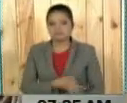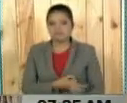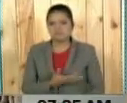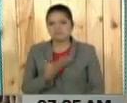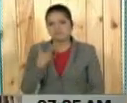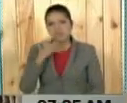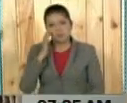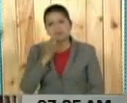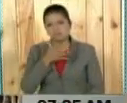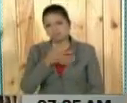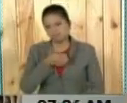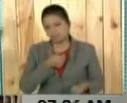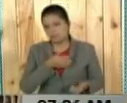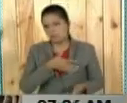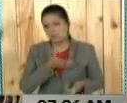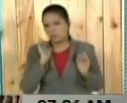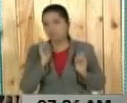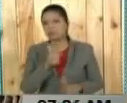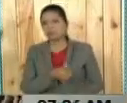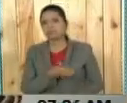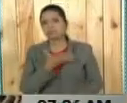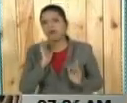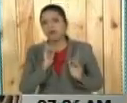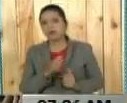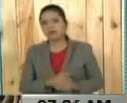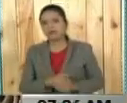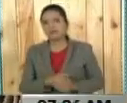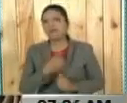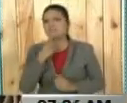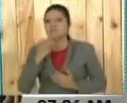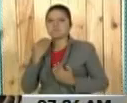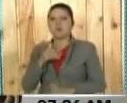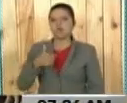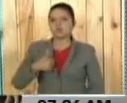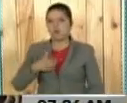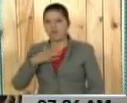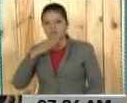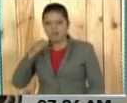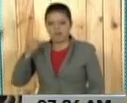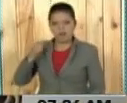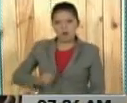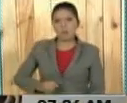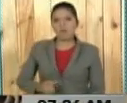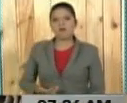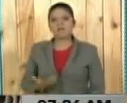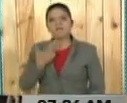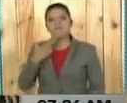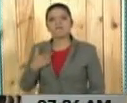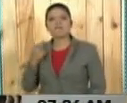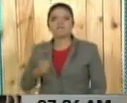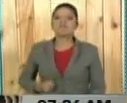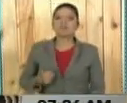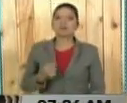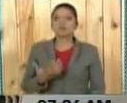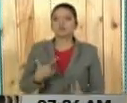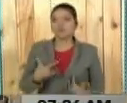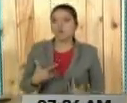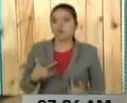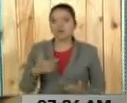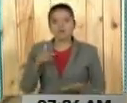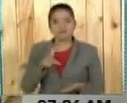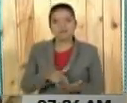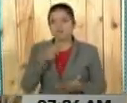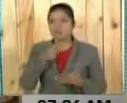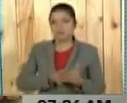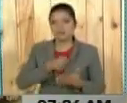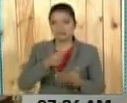creo que está en su derecho, claro, de dar de un ultimato, de decir yo soy el más bravo, yo soy el muchacho, el héroe de la partida, yo creo